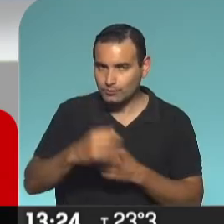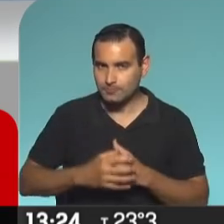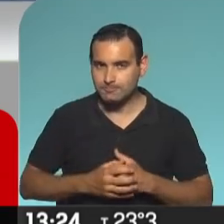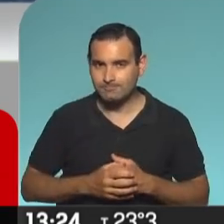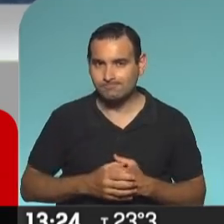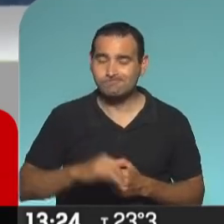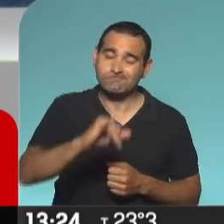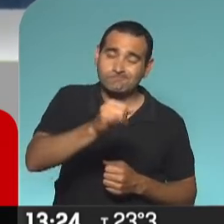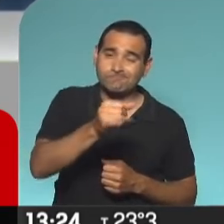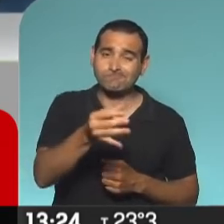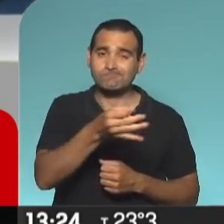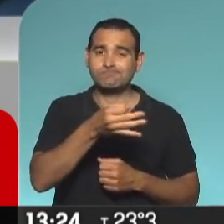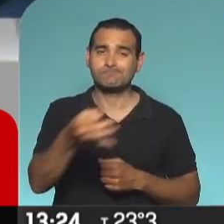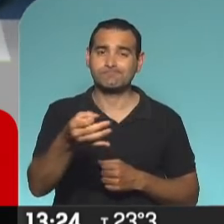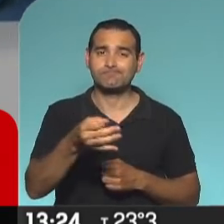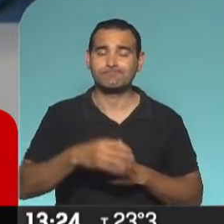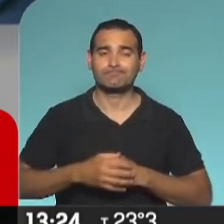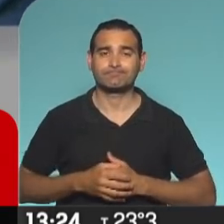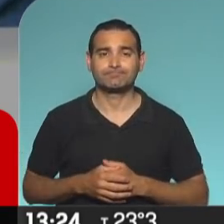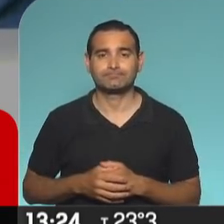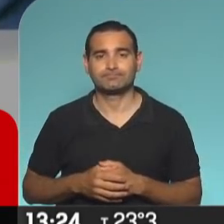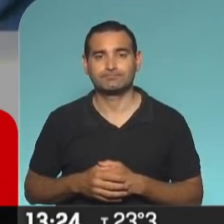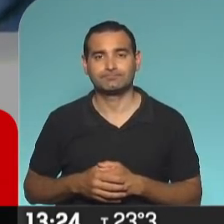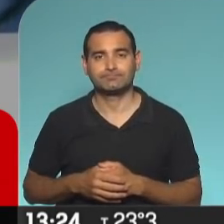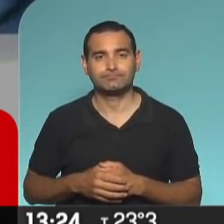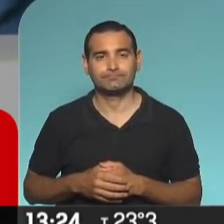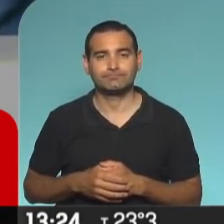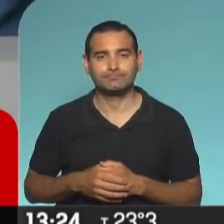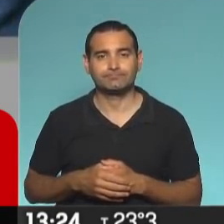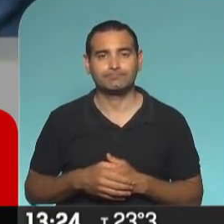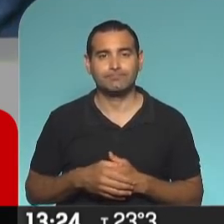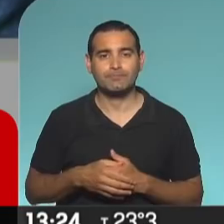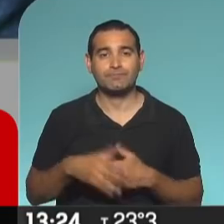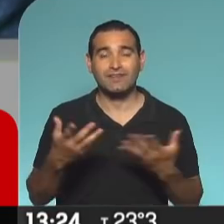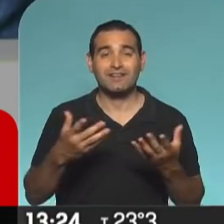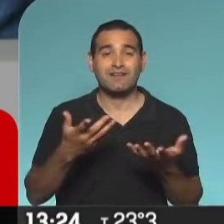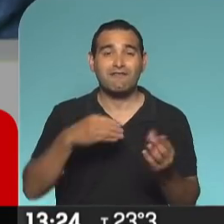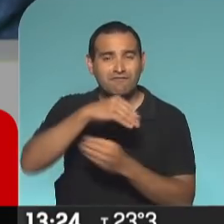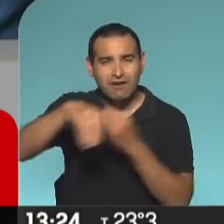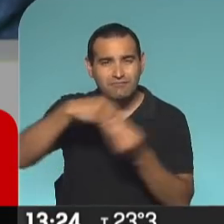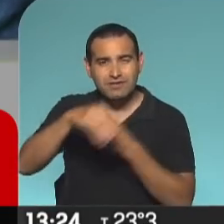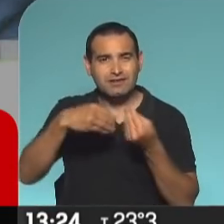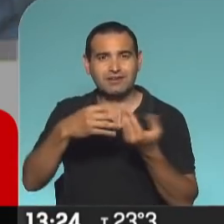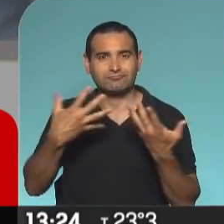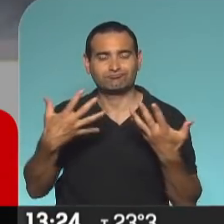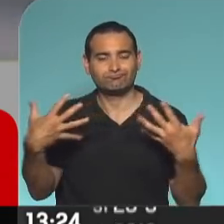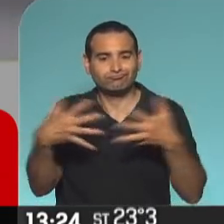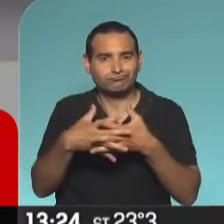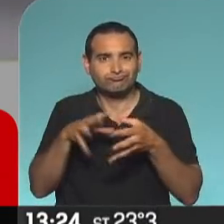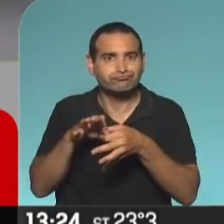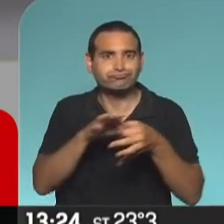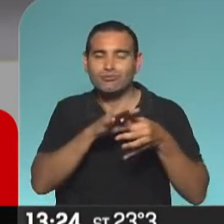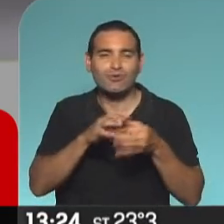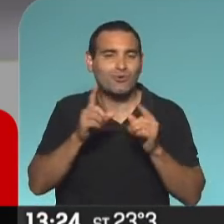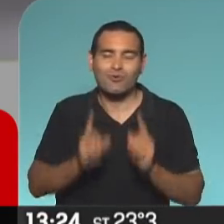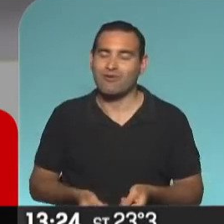Sí, es cierto, y lamentablemente la unión de la familia no alcanzó. Me comprendés lo que digo,